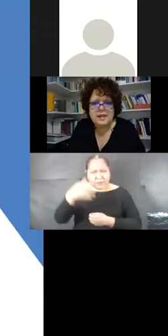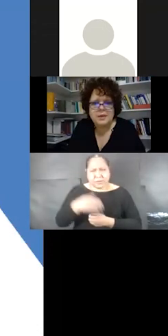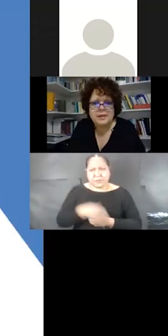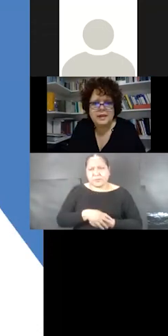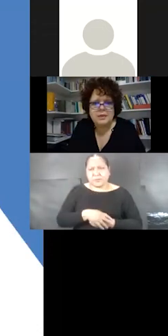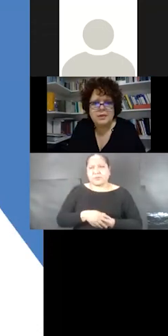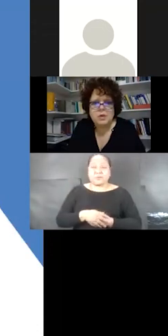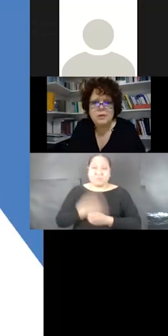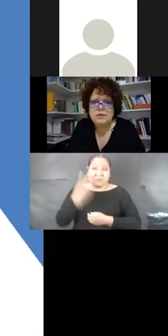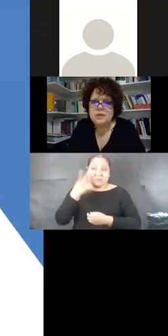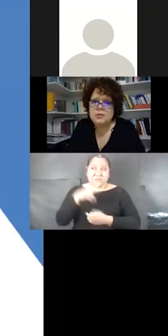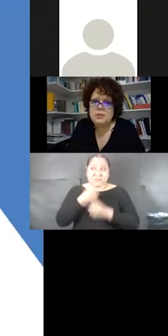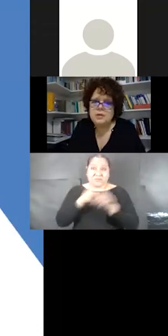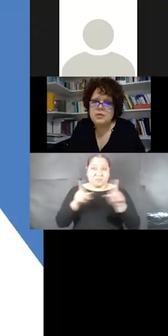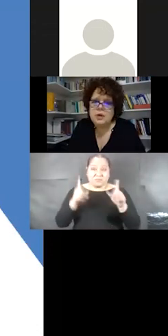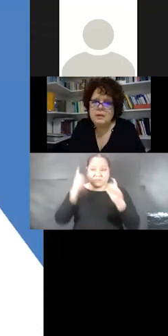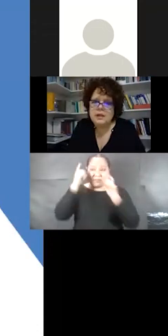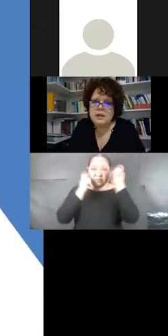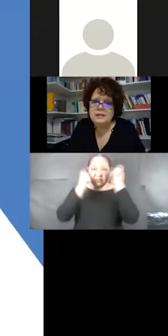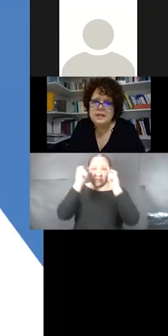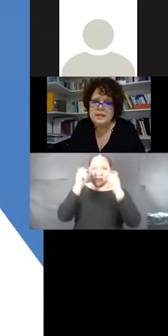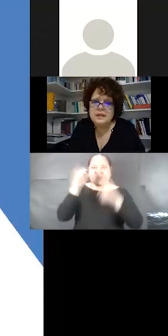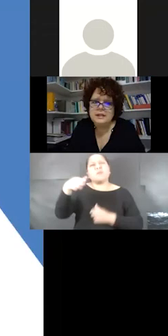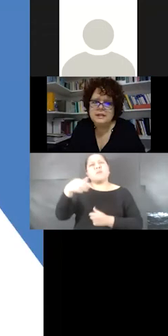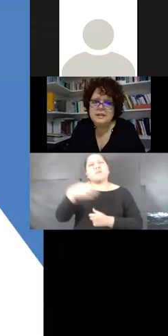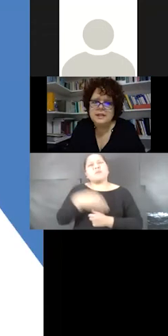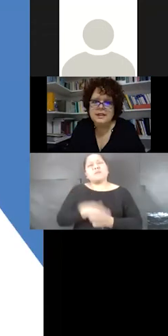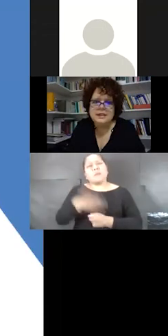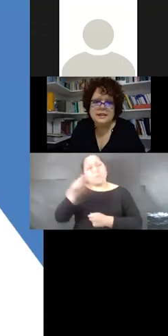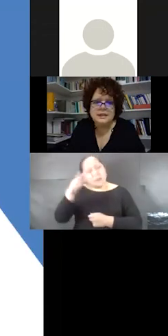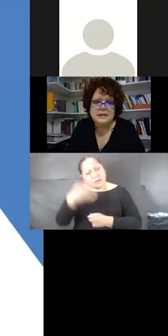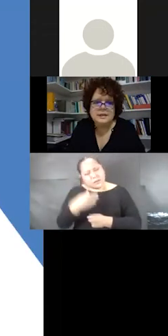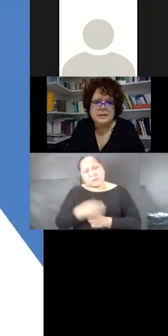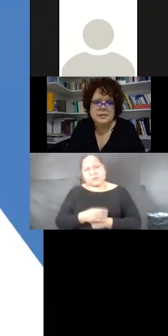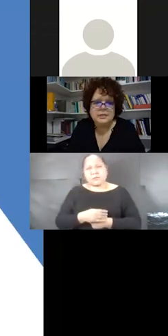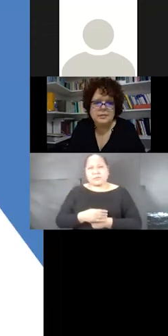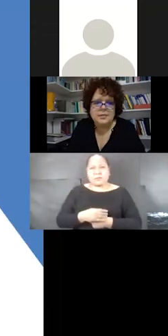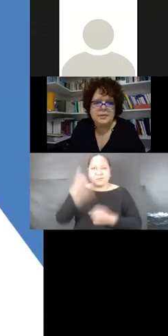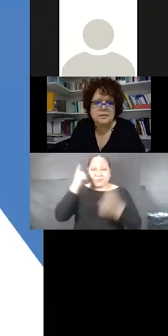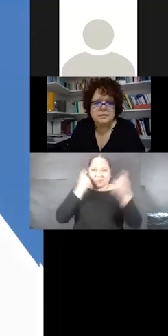¿Se dan cuenta cómo es mucho más suave en la seña? ¿Sí?